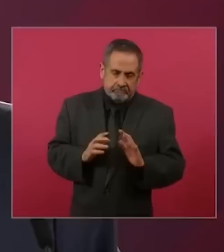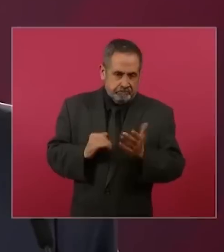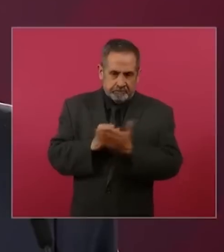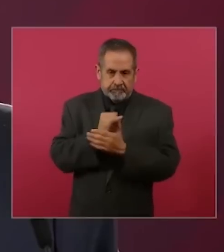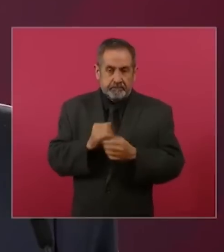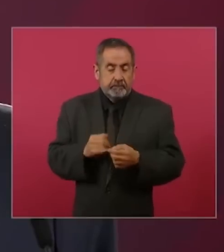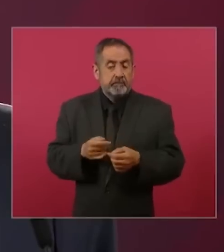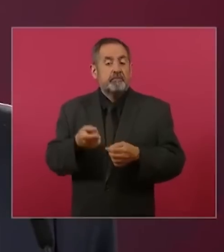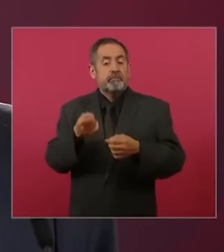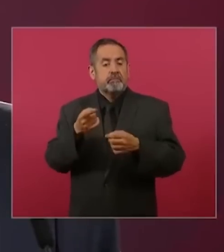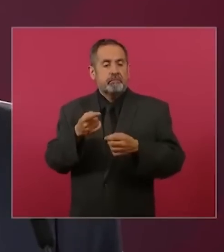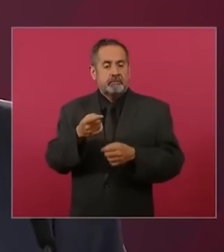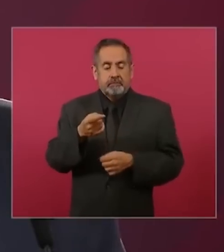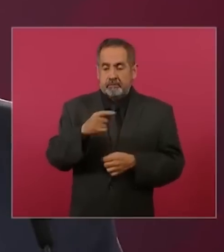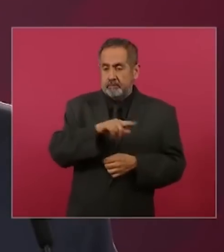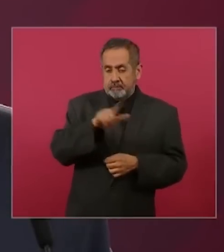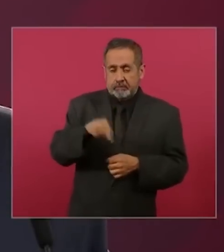los 3 o 4 años